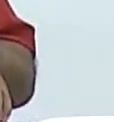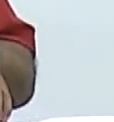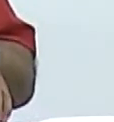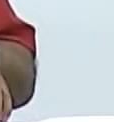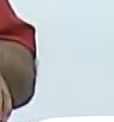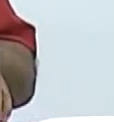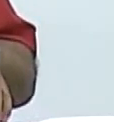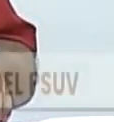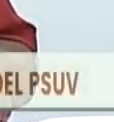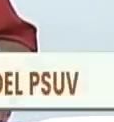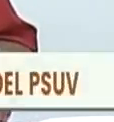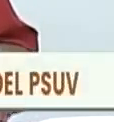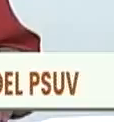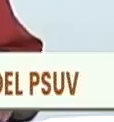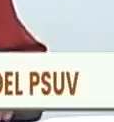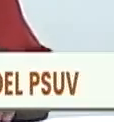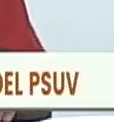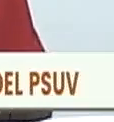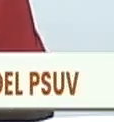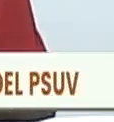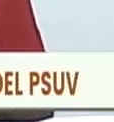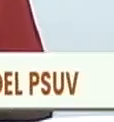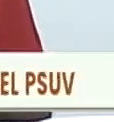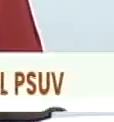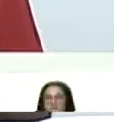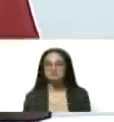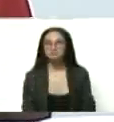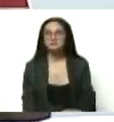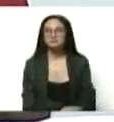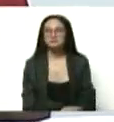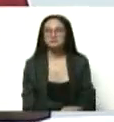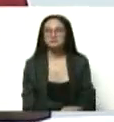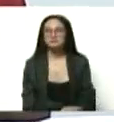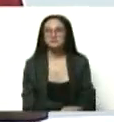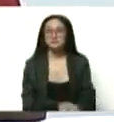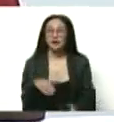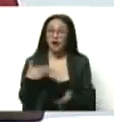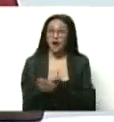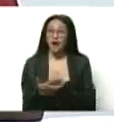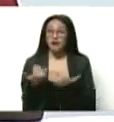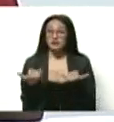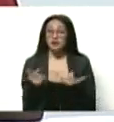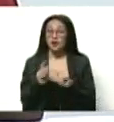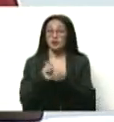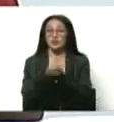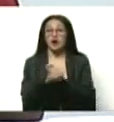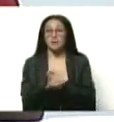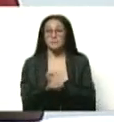comunidad, pero no es elegible en esa comunidad. Hasta tanto, no se cambia